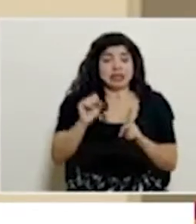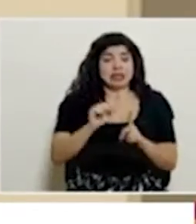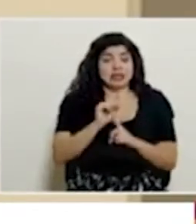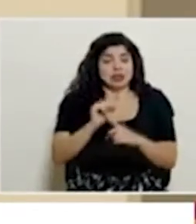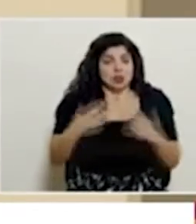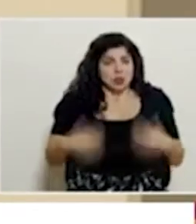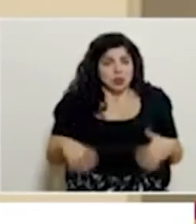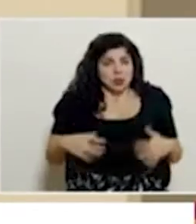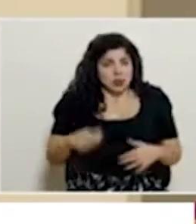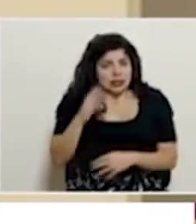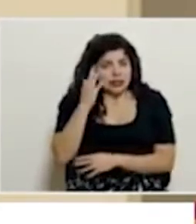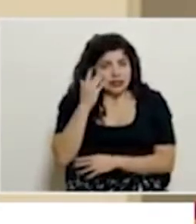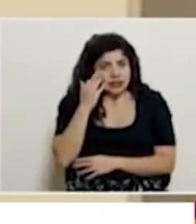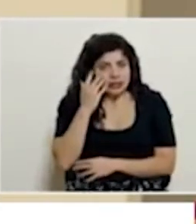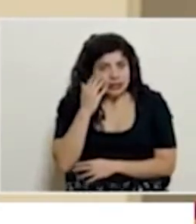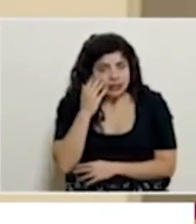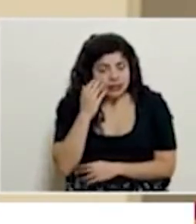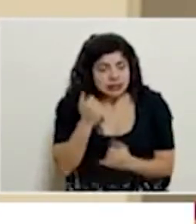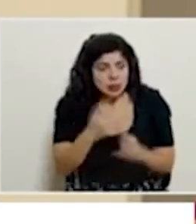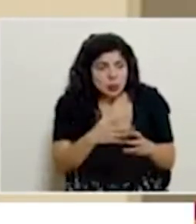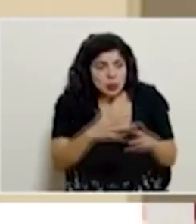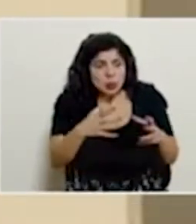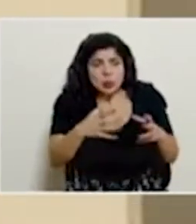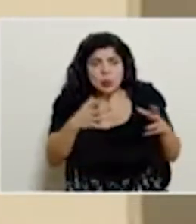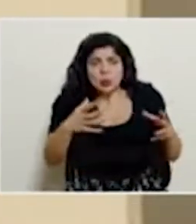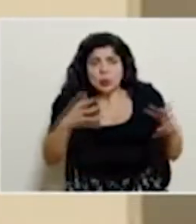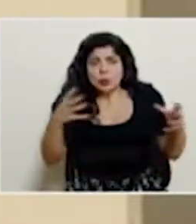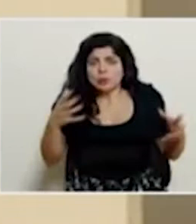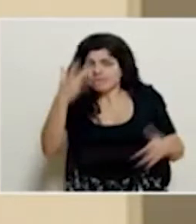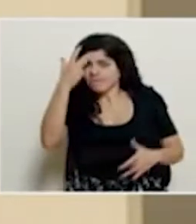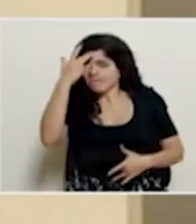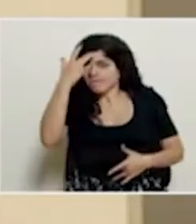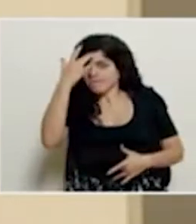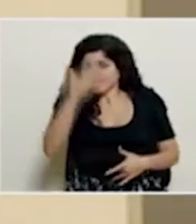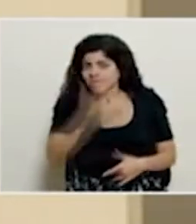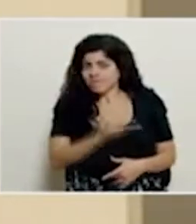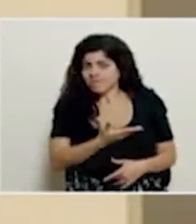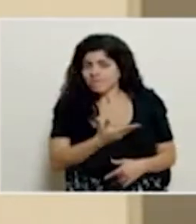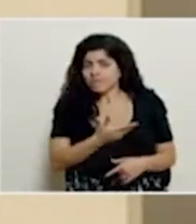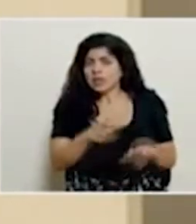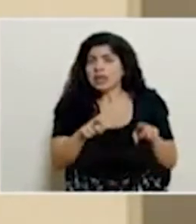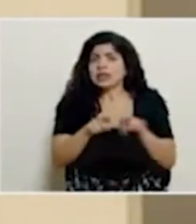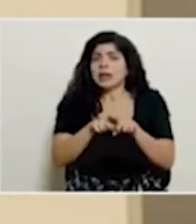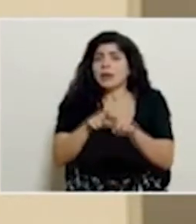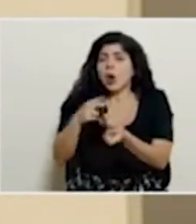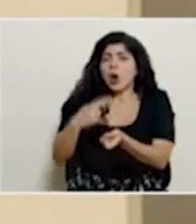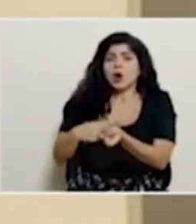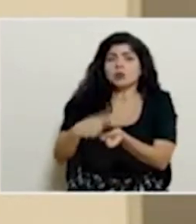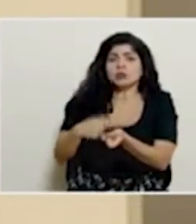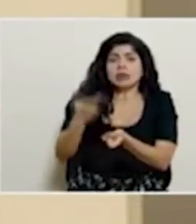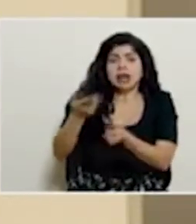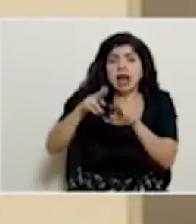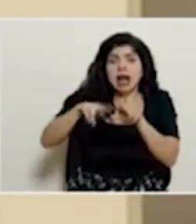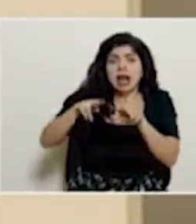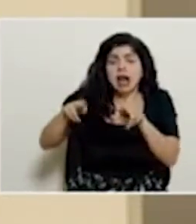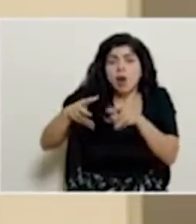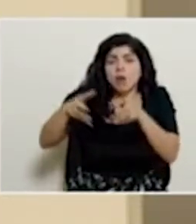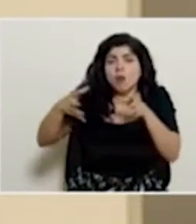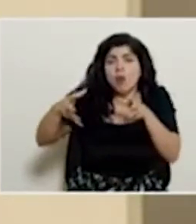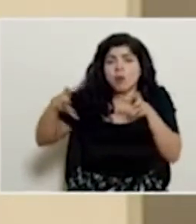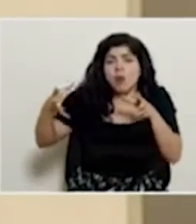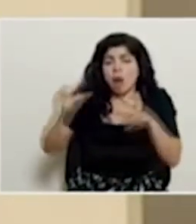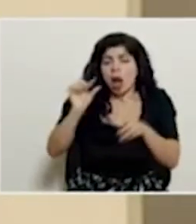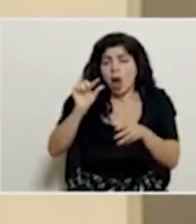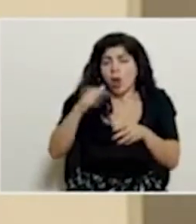aumentando, también están aumentando las hospitalizaciones. Ahorita yo se los voy a presentar en unas diapositivas. Pero en